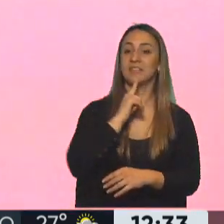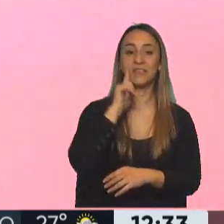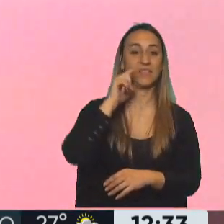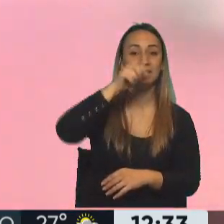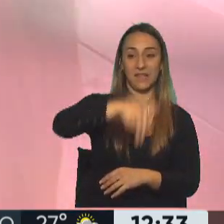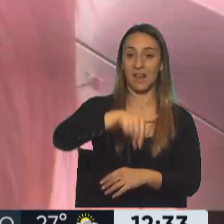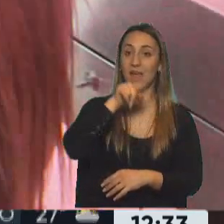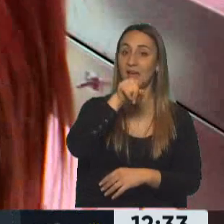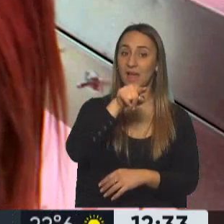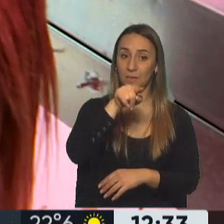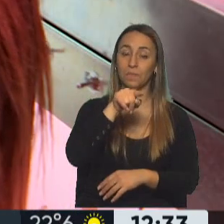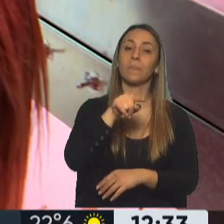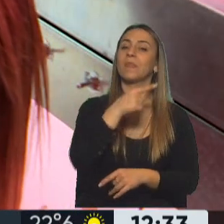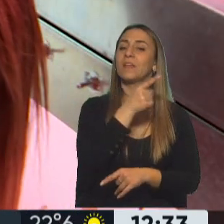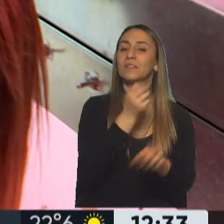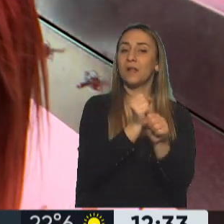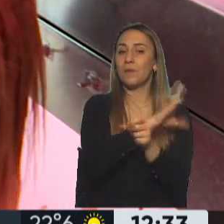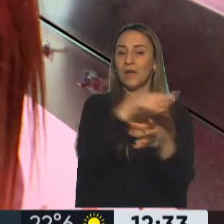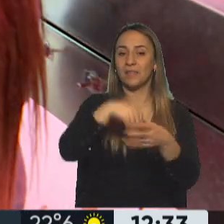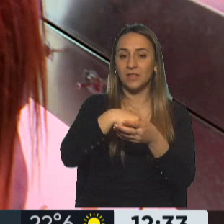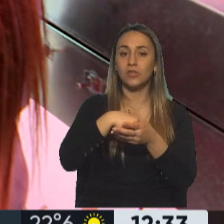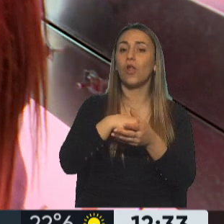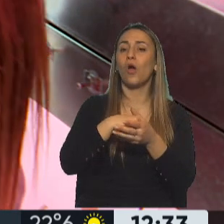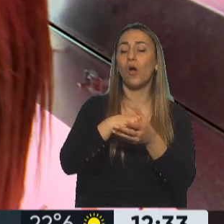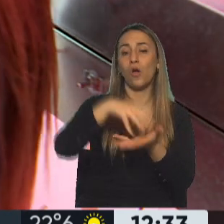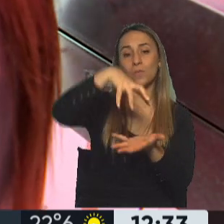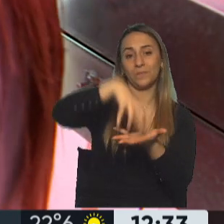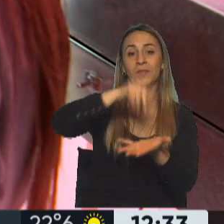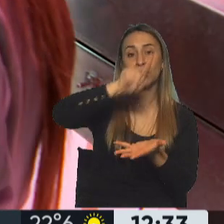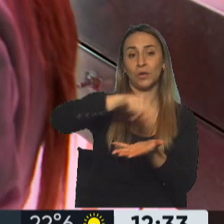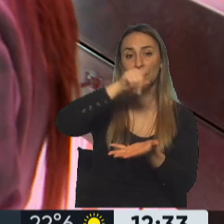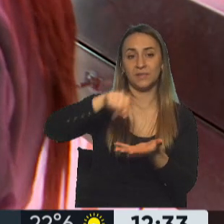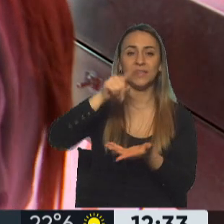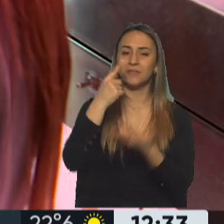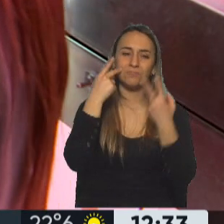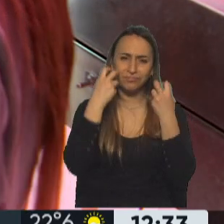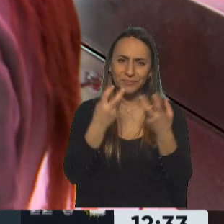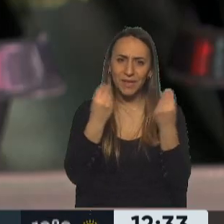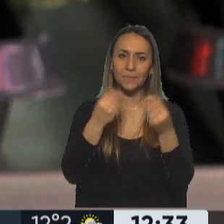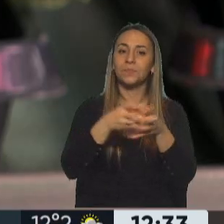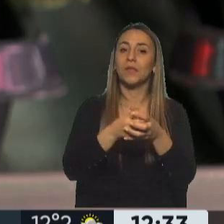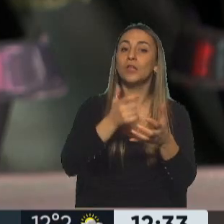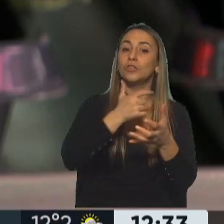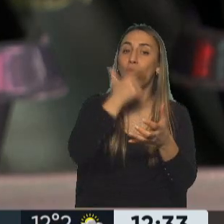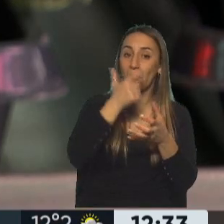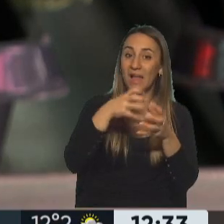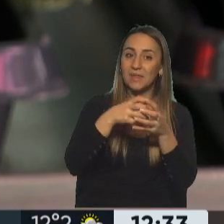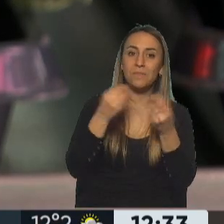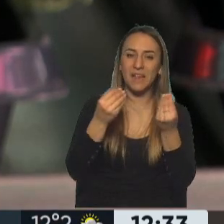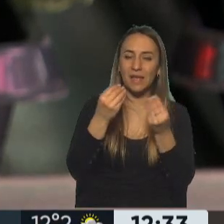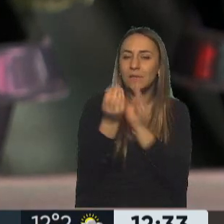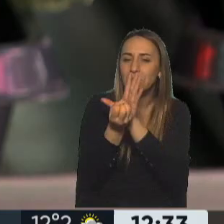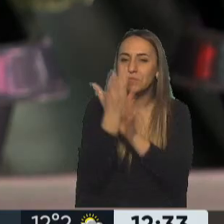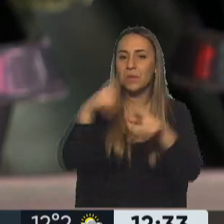doctoral. Durante sus días en el CONICET, estudia la mutación genética de los tomates para generar plantas y semillas que luego